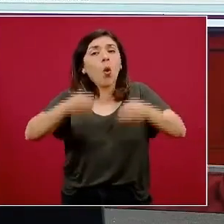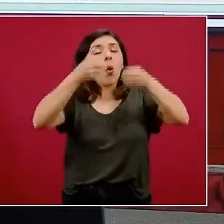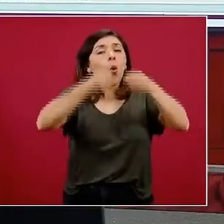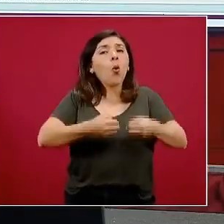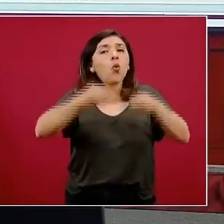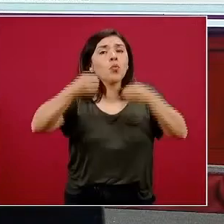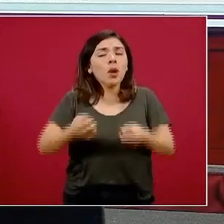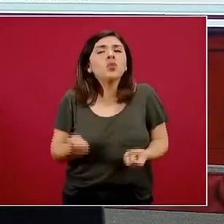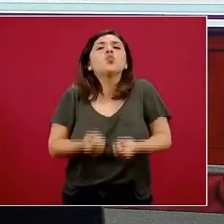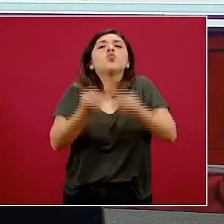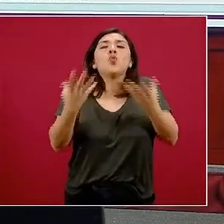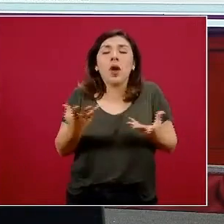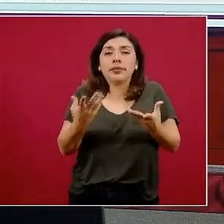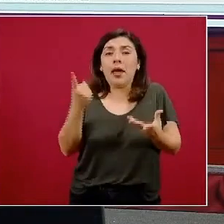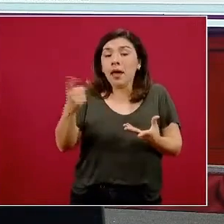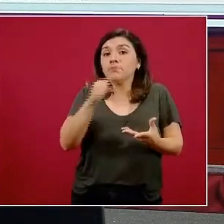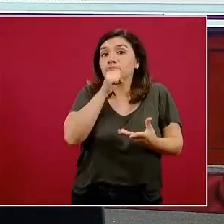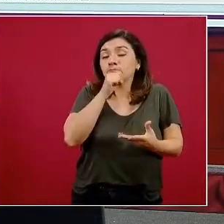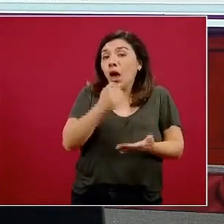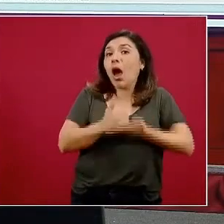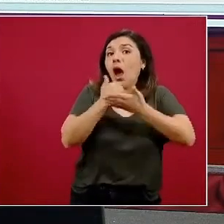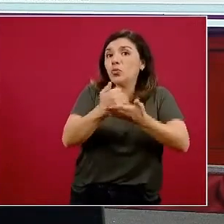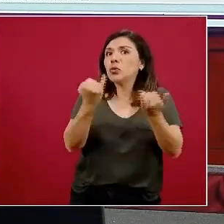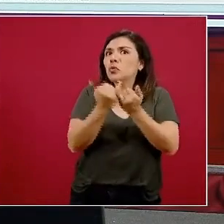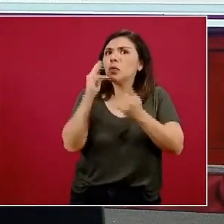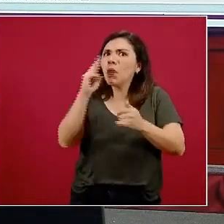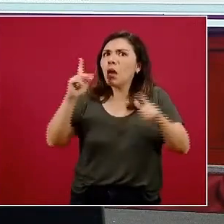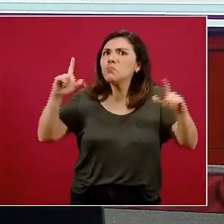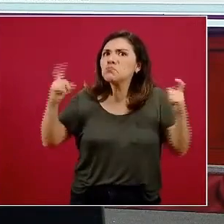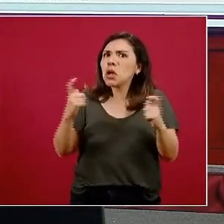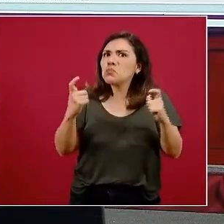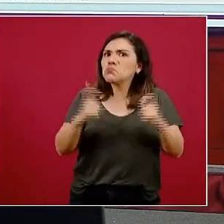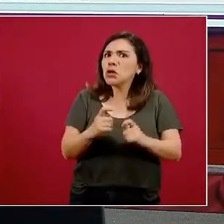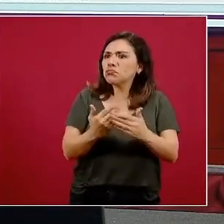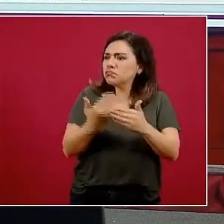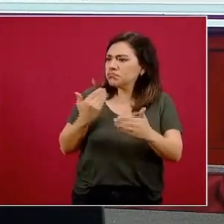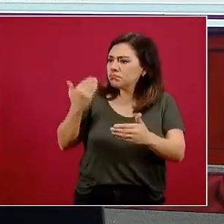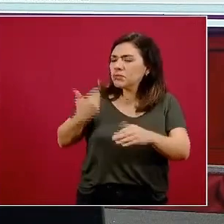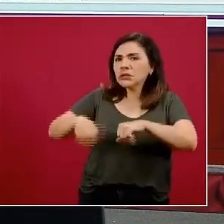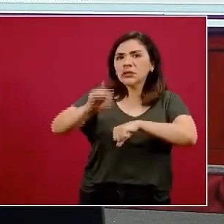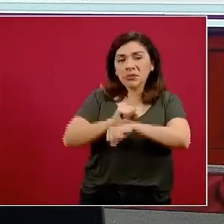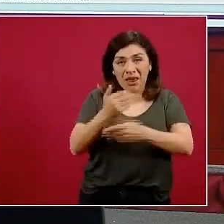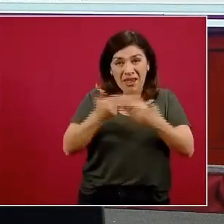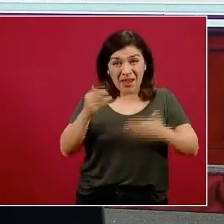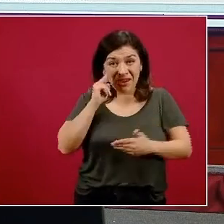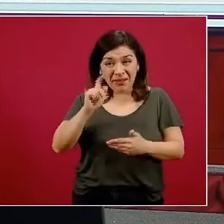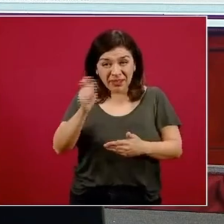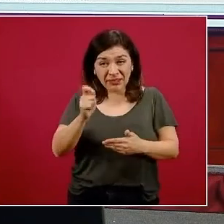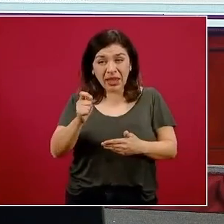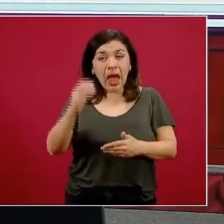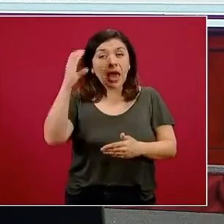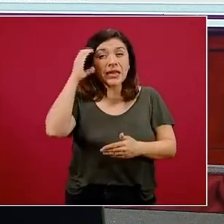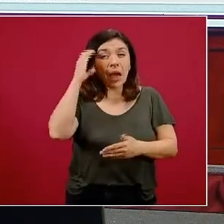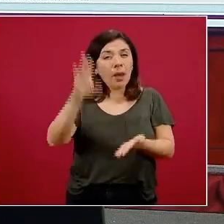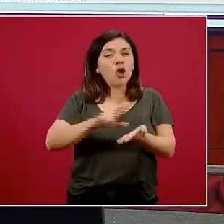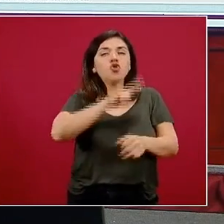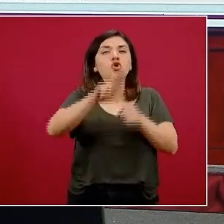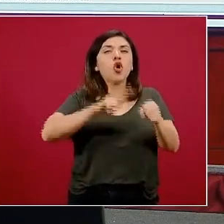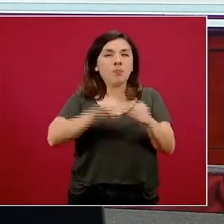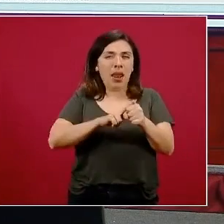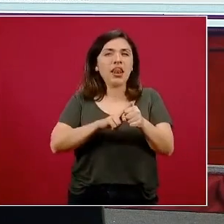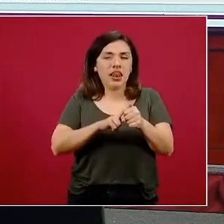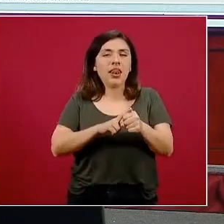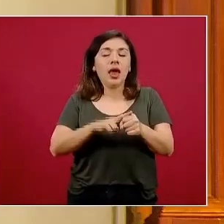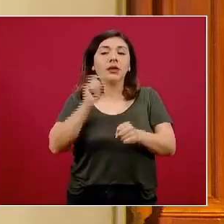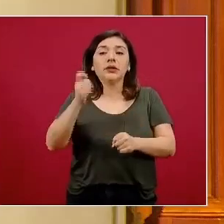están ocupadas. Es un indicador que también ha ido disminuyendo en las últimas semanas. De hecho, hoy abrimos en el caso de las camas generales, estamos abriendo